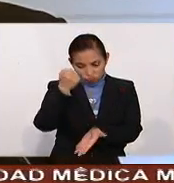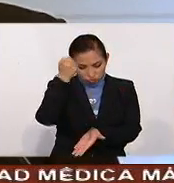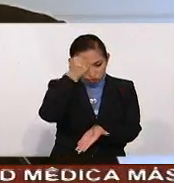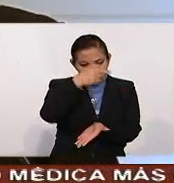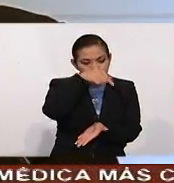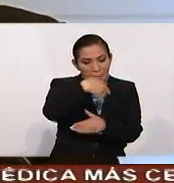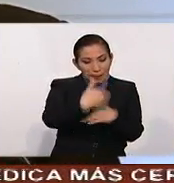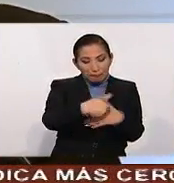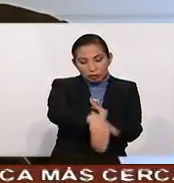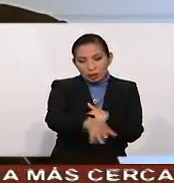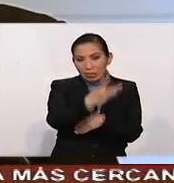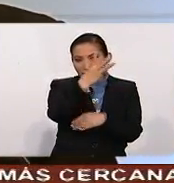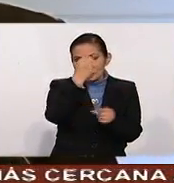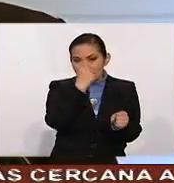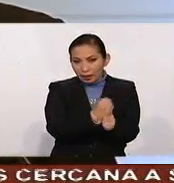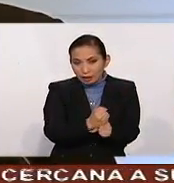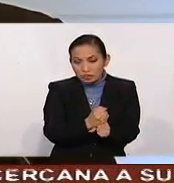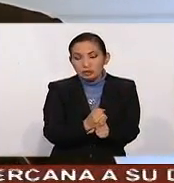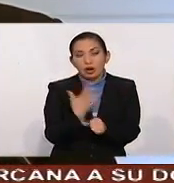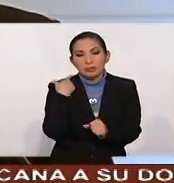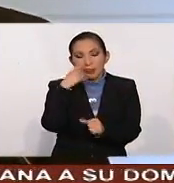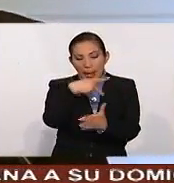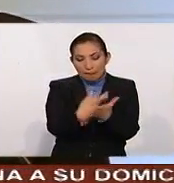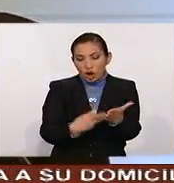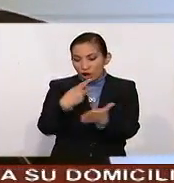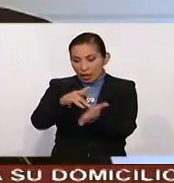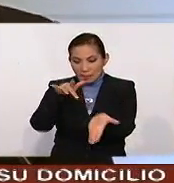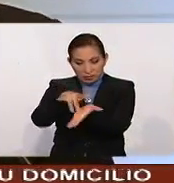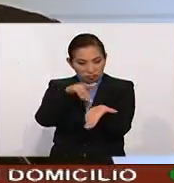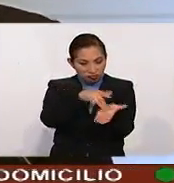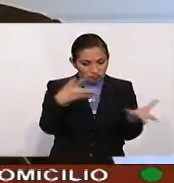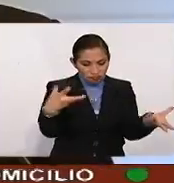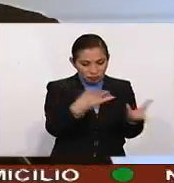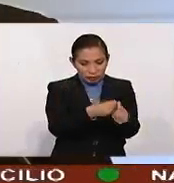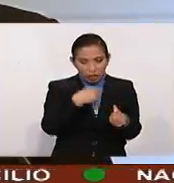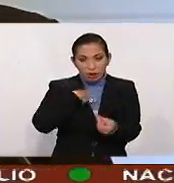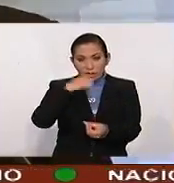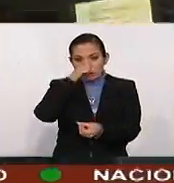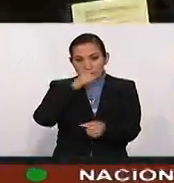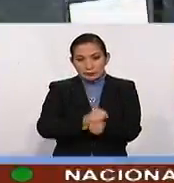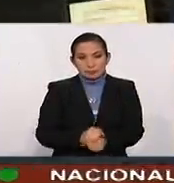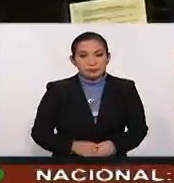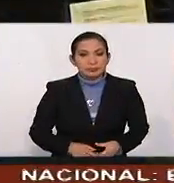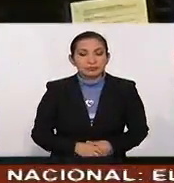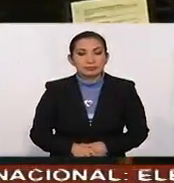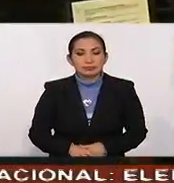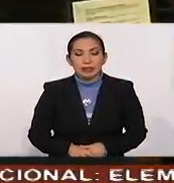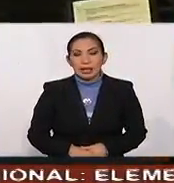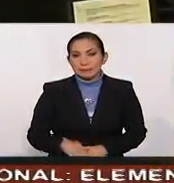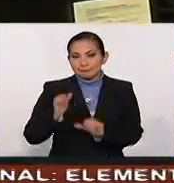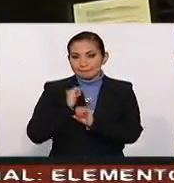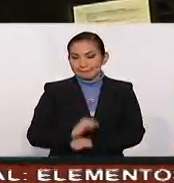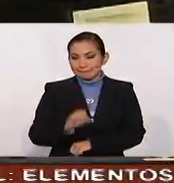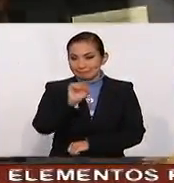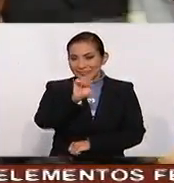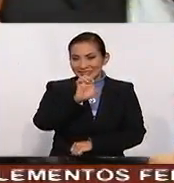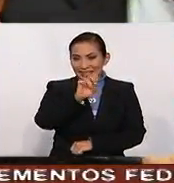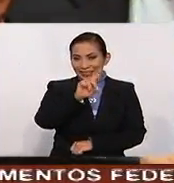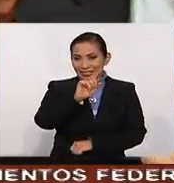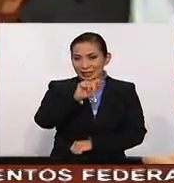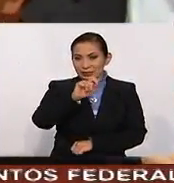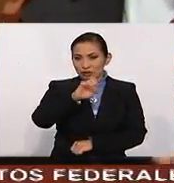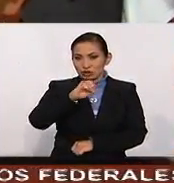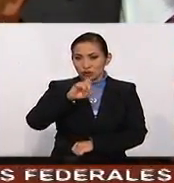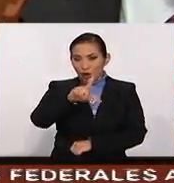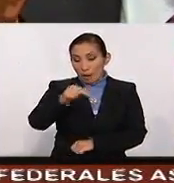en los próximos 3 años en programas conjuntos con la Secretaría. El secretario José Antonio Meade dijo